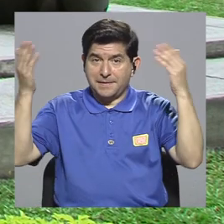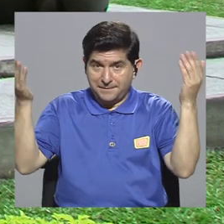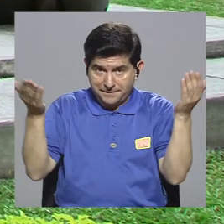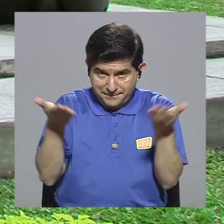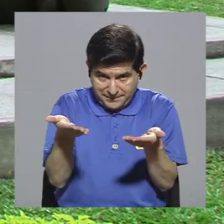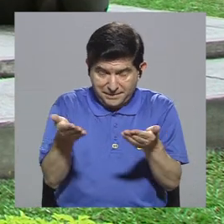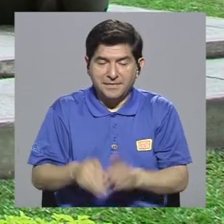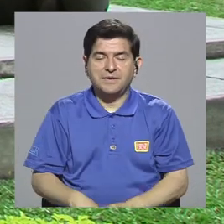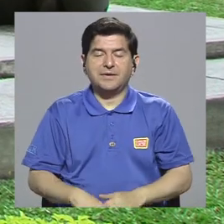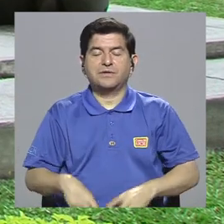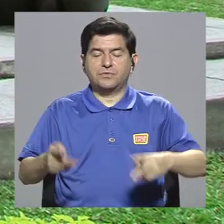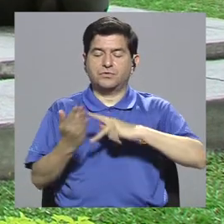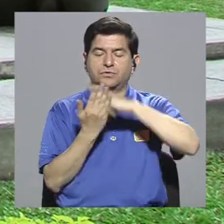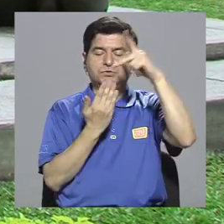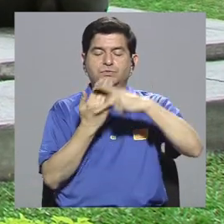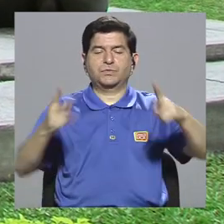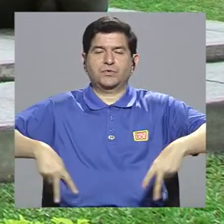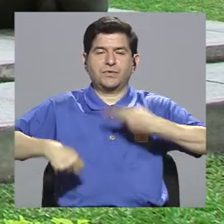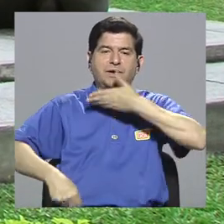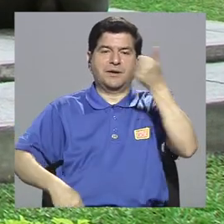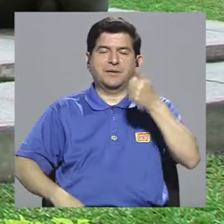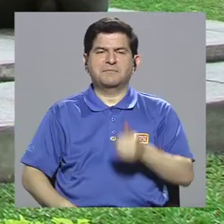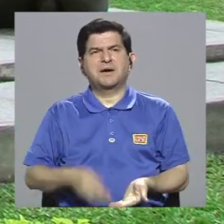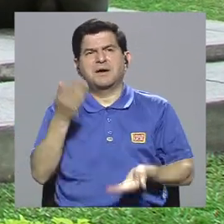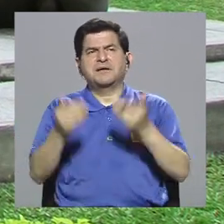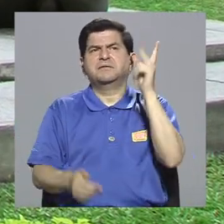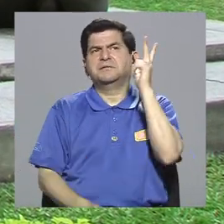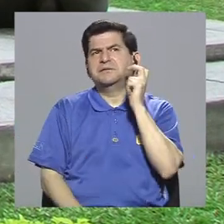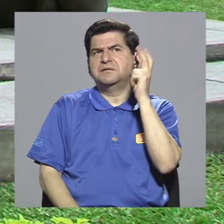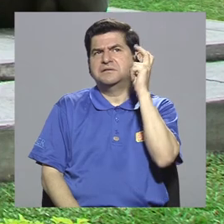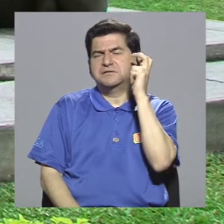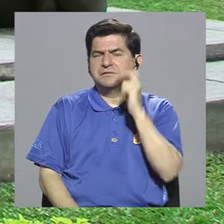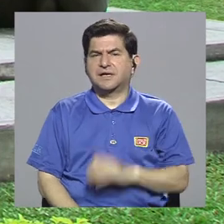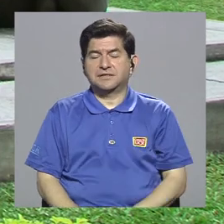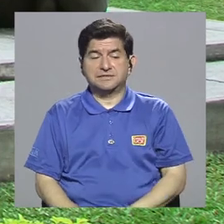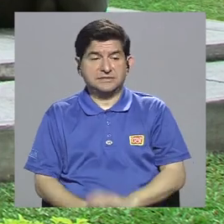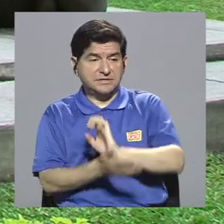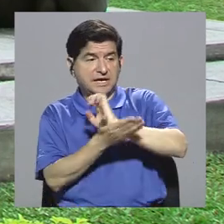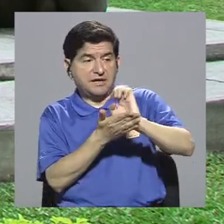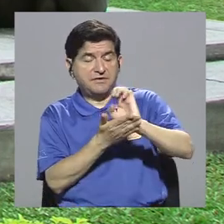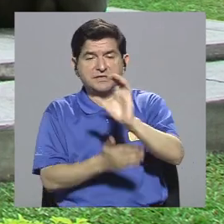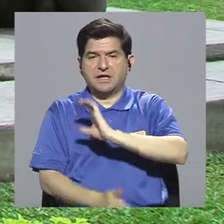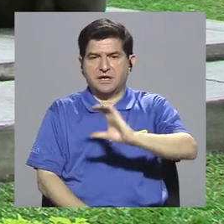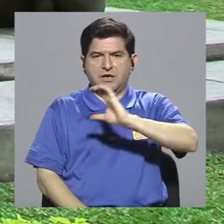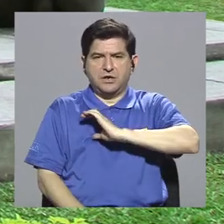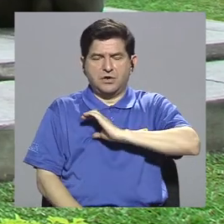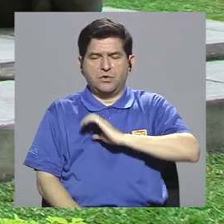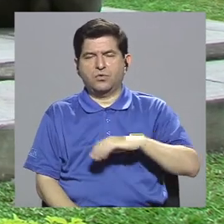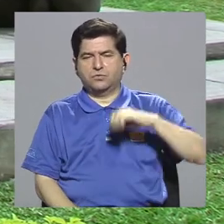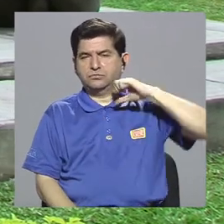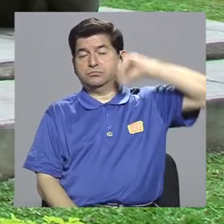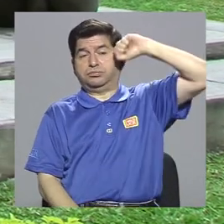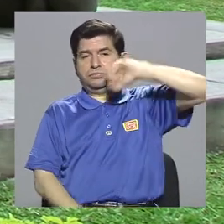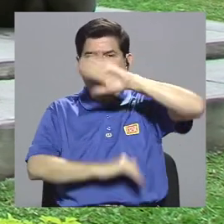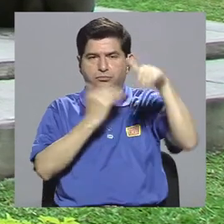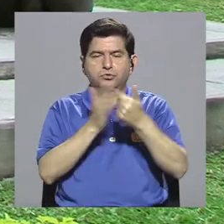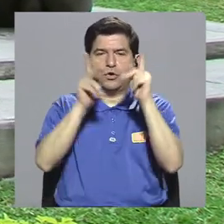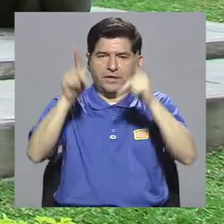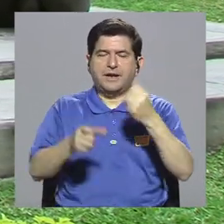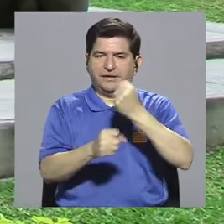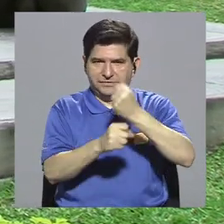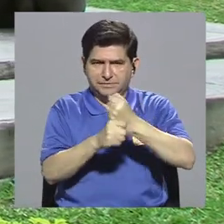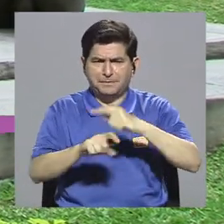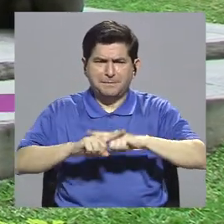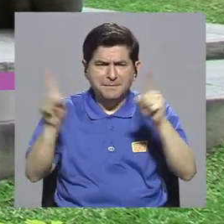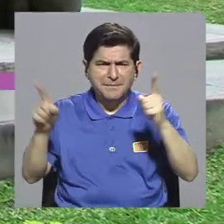Bienvenido y bienvenida a Vivir Mejor. Quizá hemos escuchado que la prevención de la conducta suicida es labor de todos y todas.